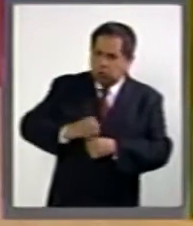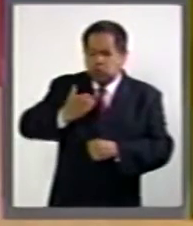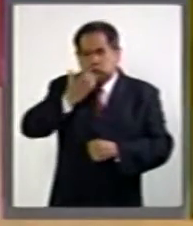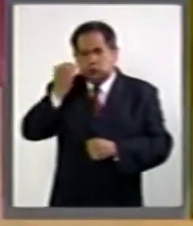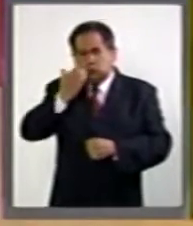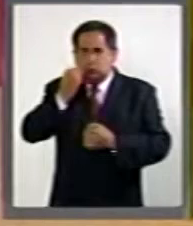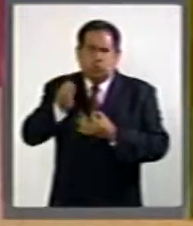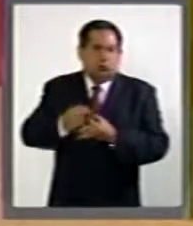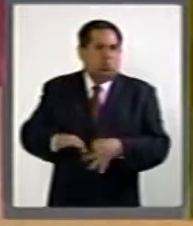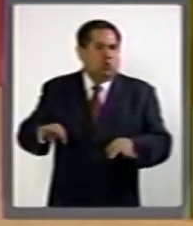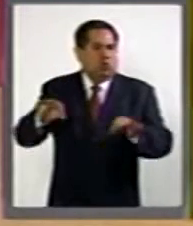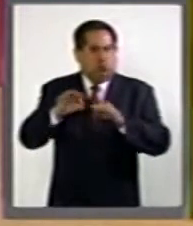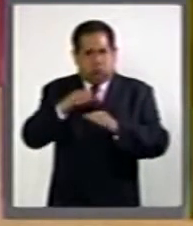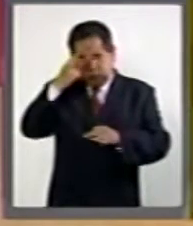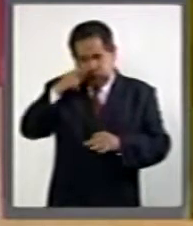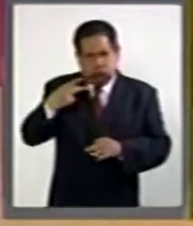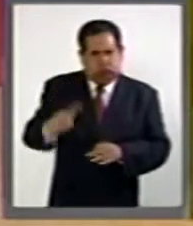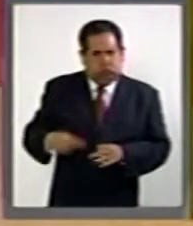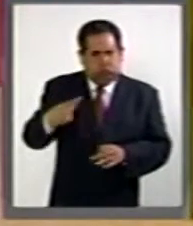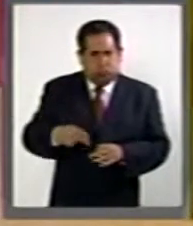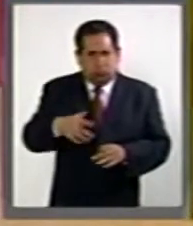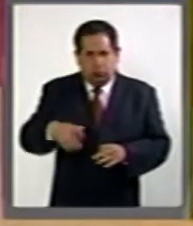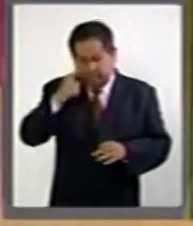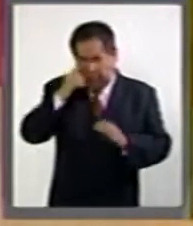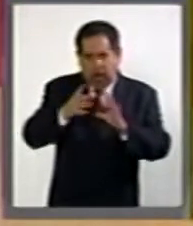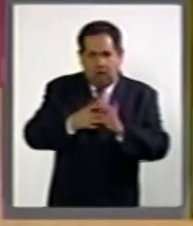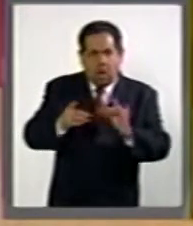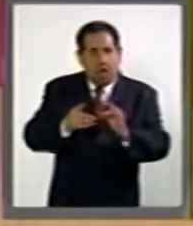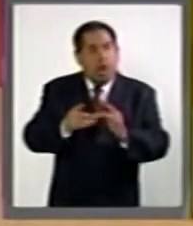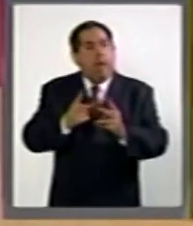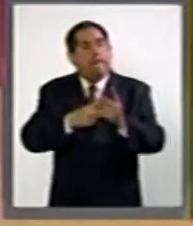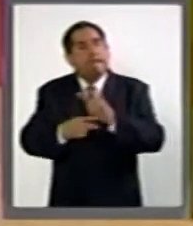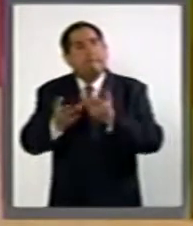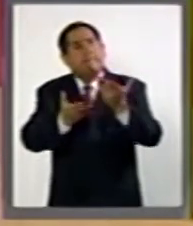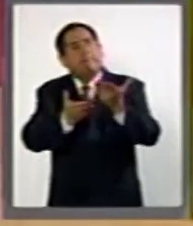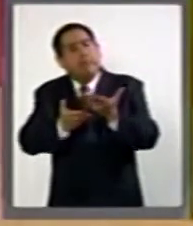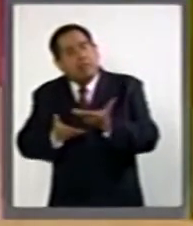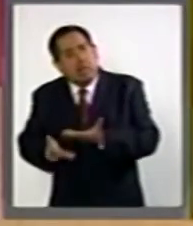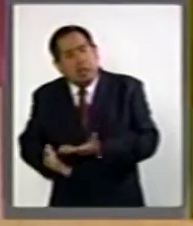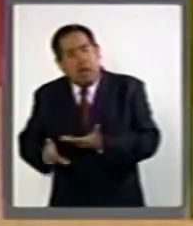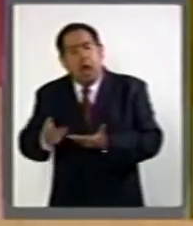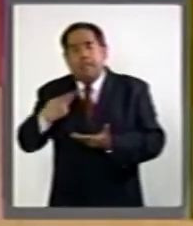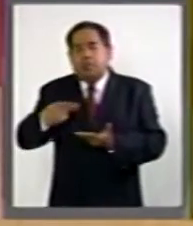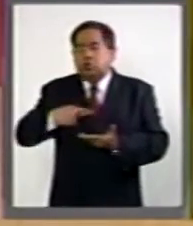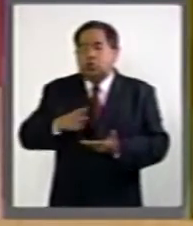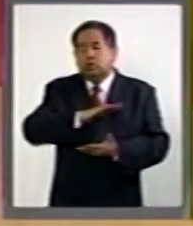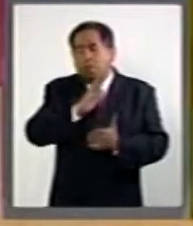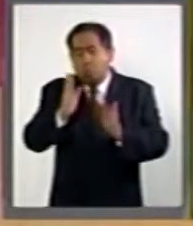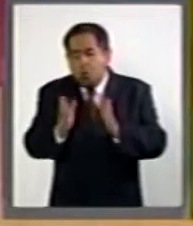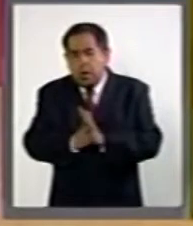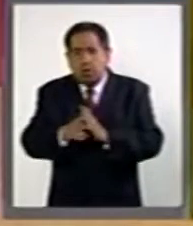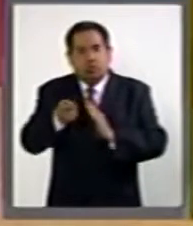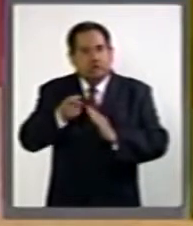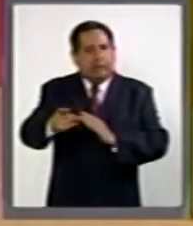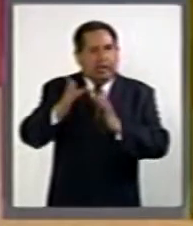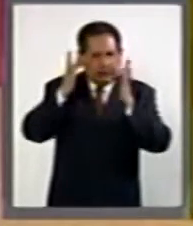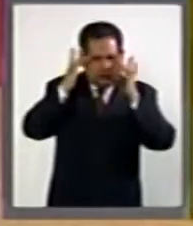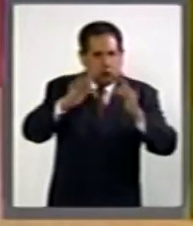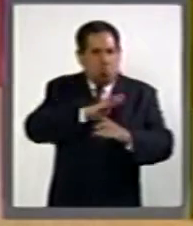tan importante para darle recepción a los difuntos, a los santos difuntos,